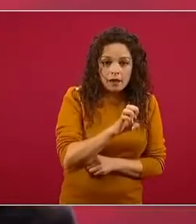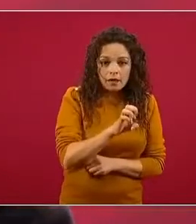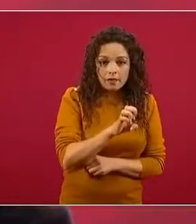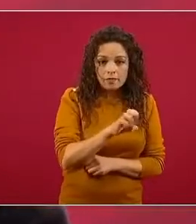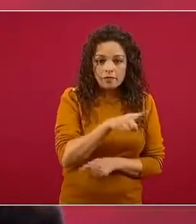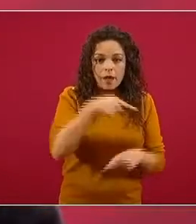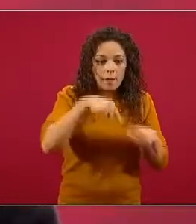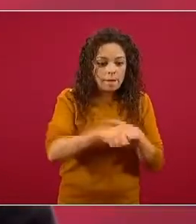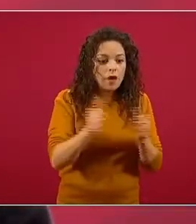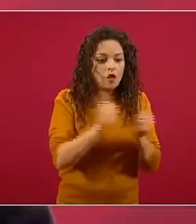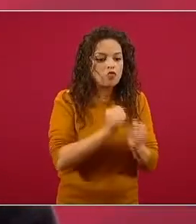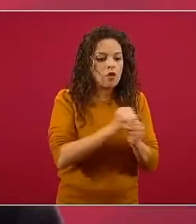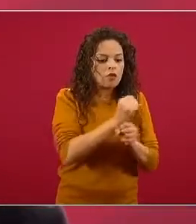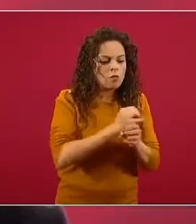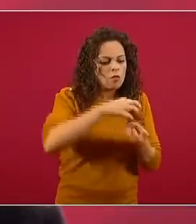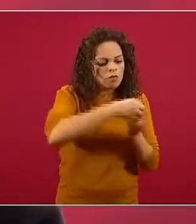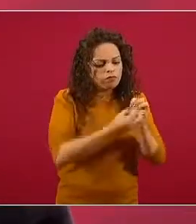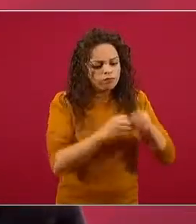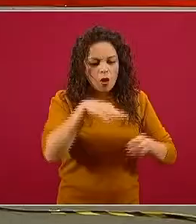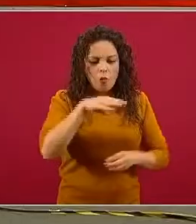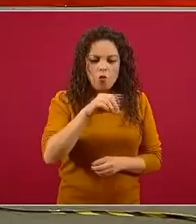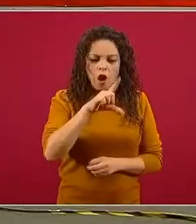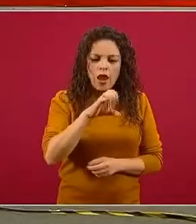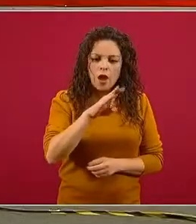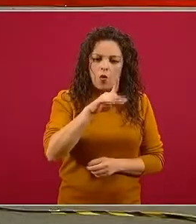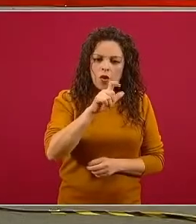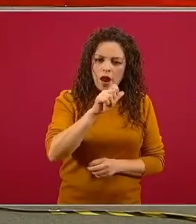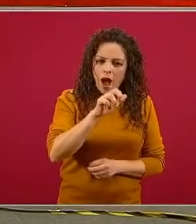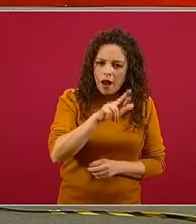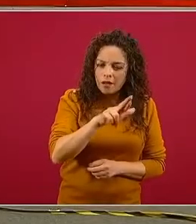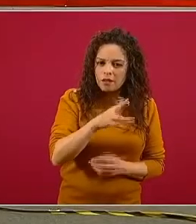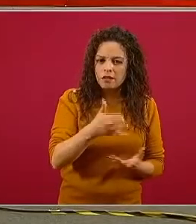con investigación en moléculas, en